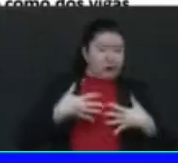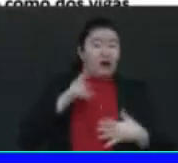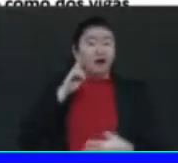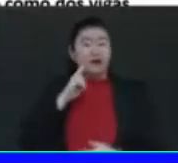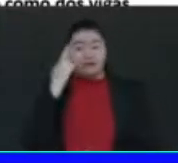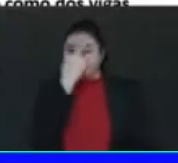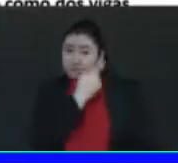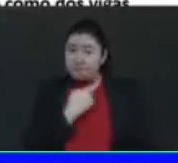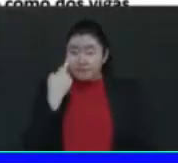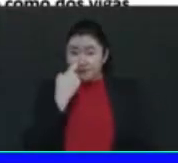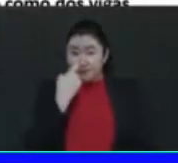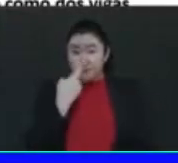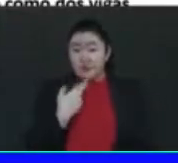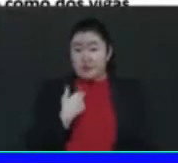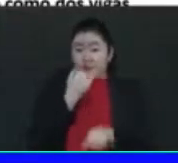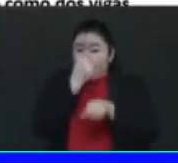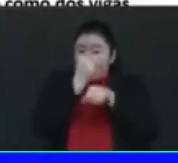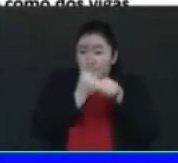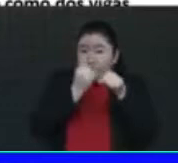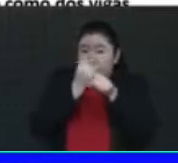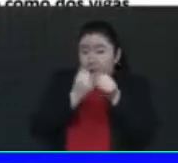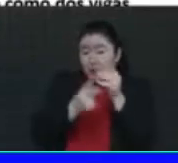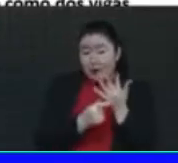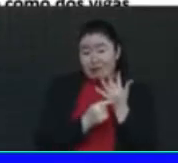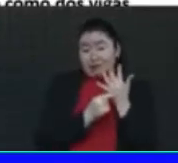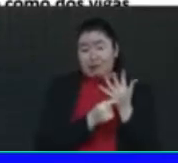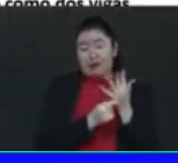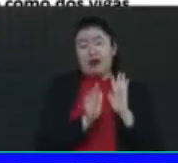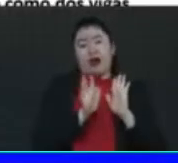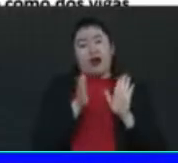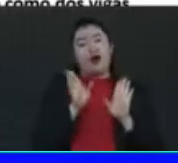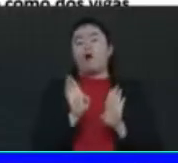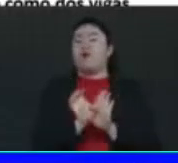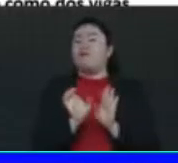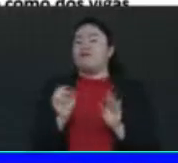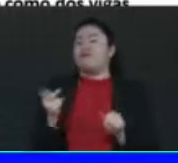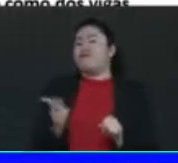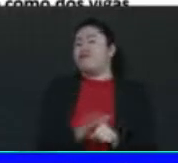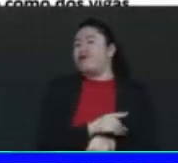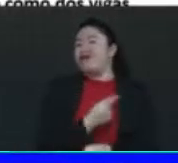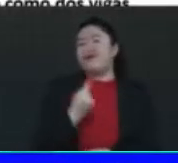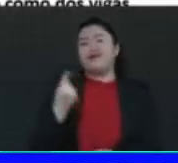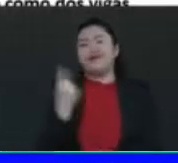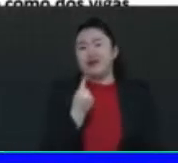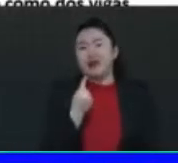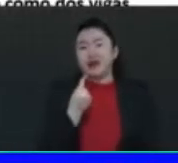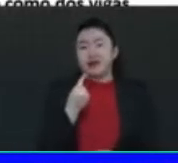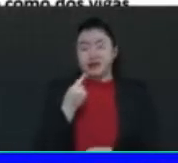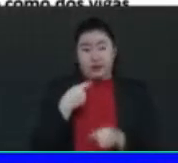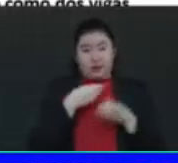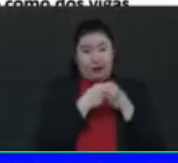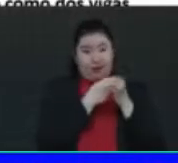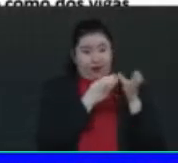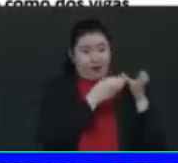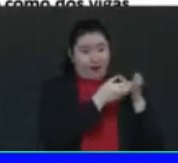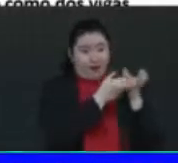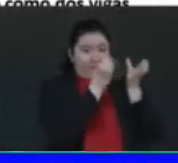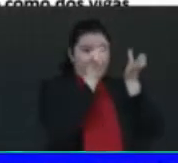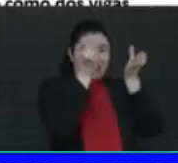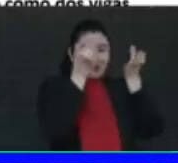resultados de los análisis indicaron que el colapso ocurrió como resultado del pandeo de las vigas norte y